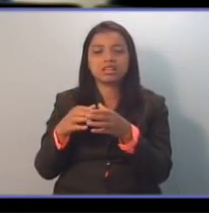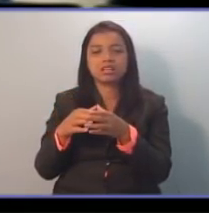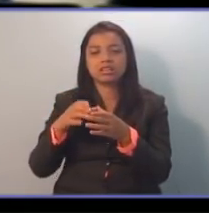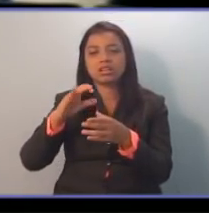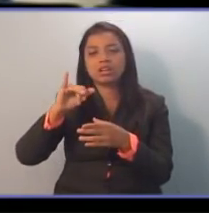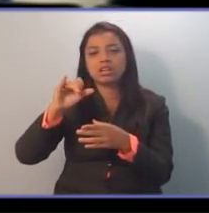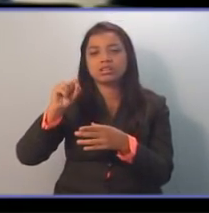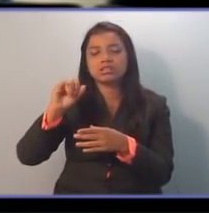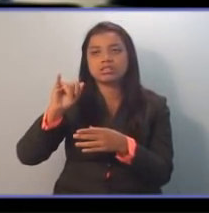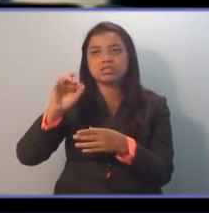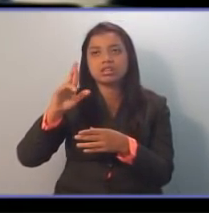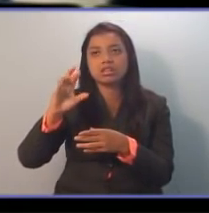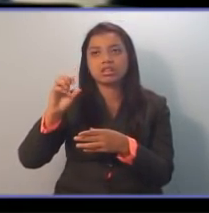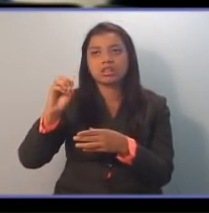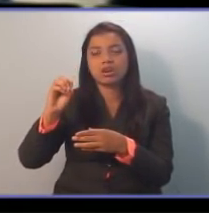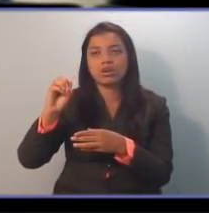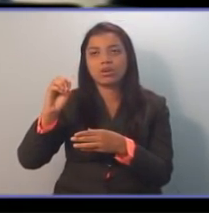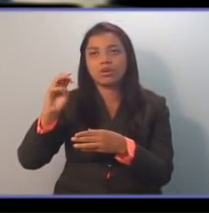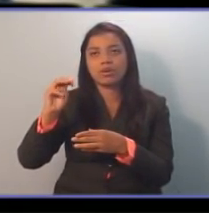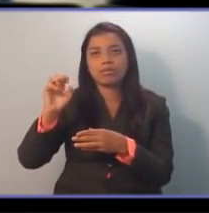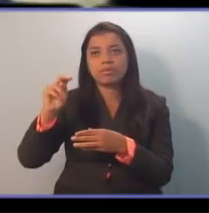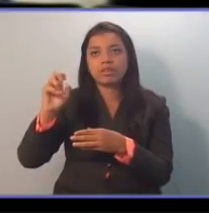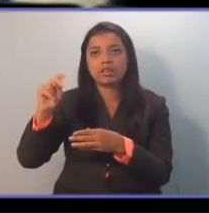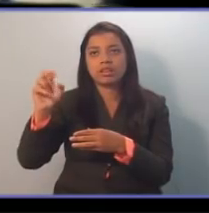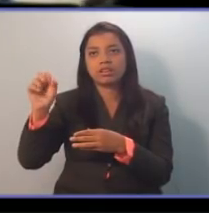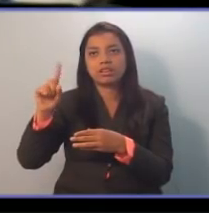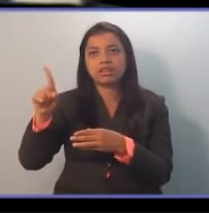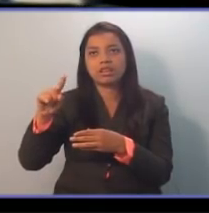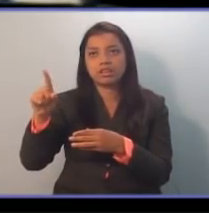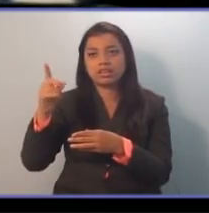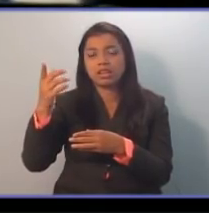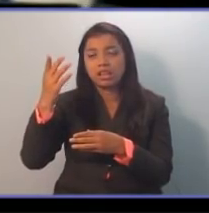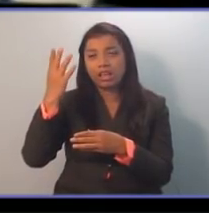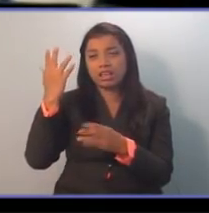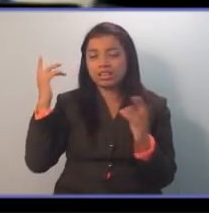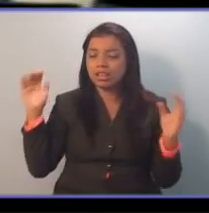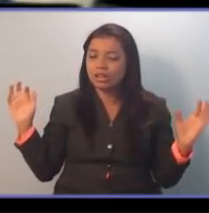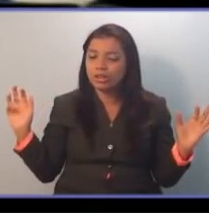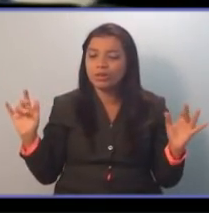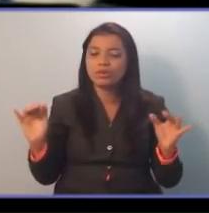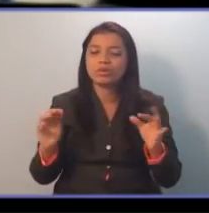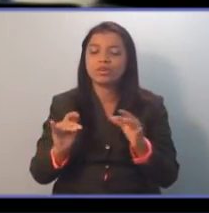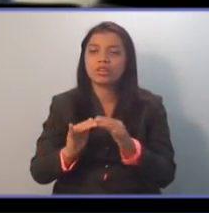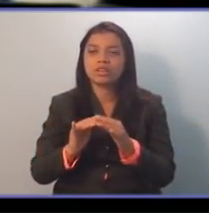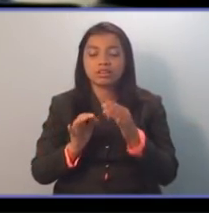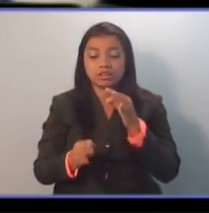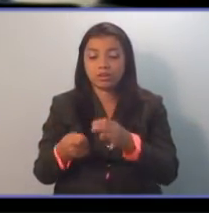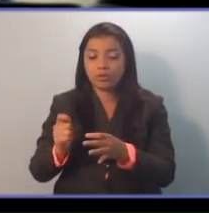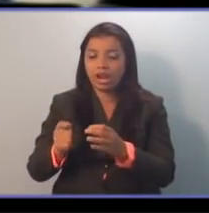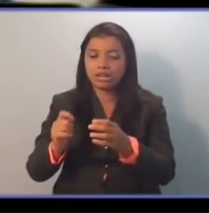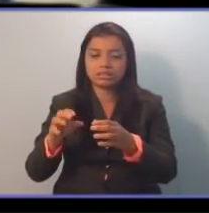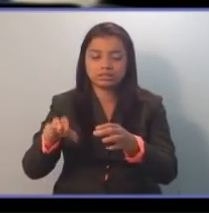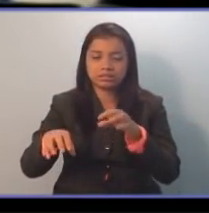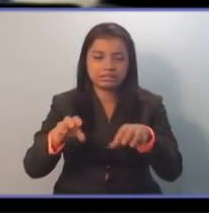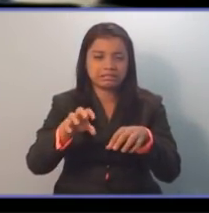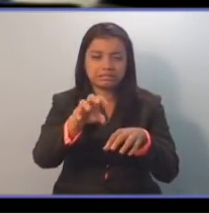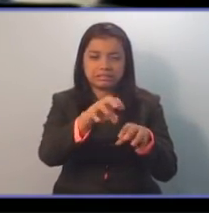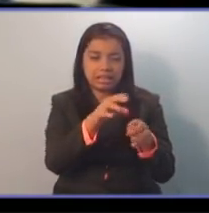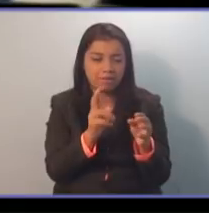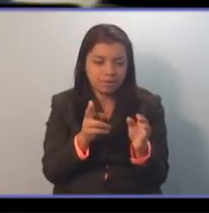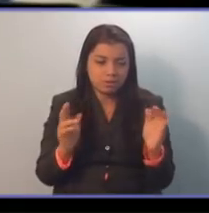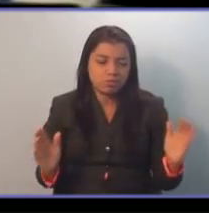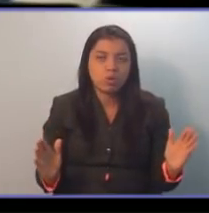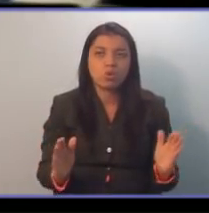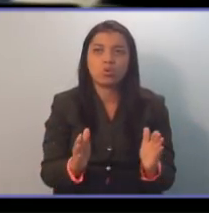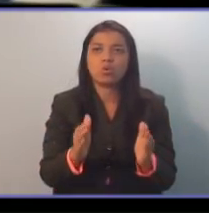Menéndez, cuando estaban reunidos ahí la mayoría de tribunales. A